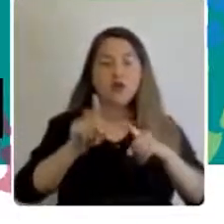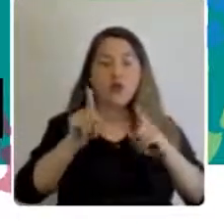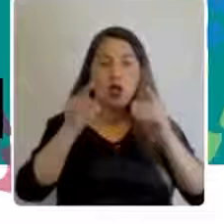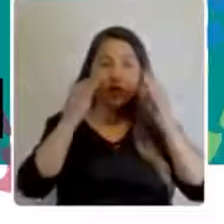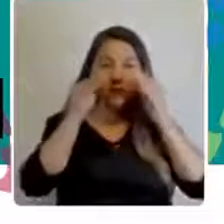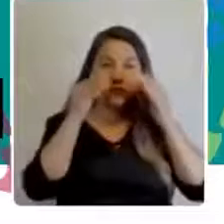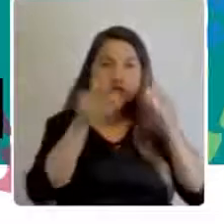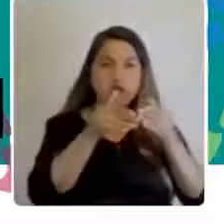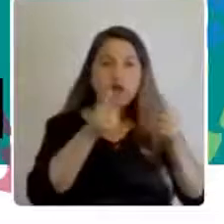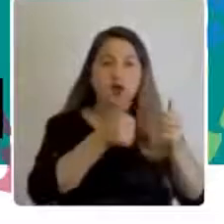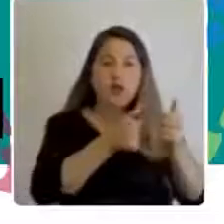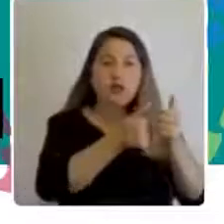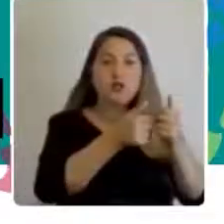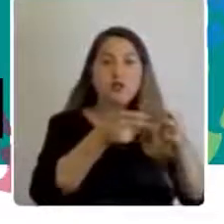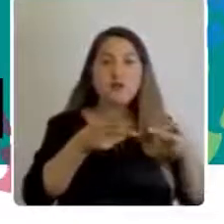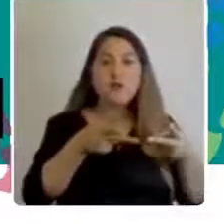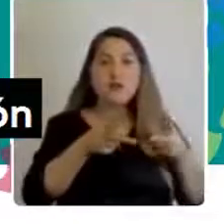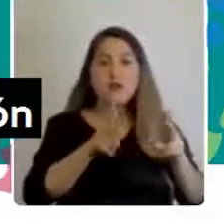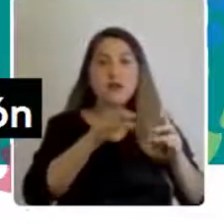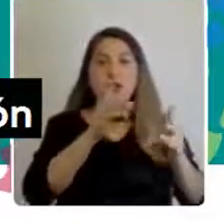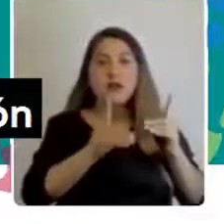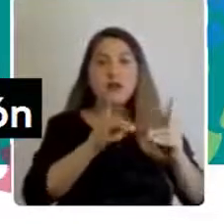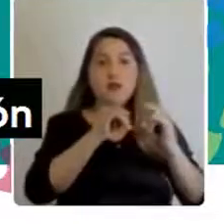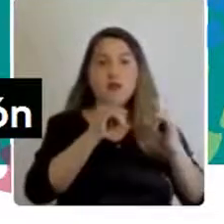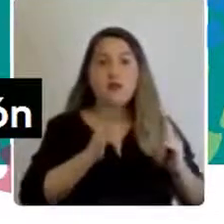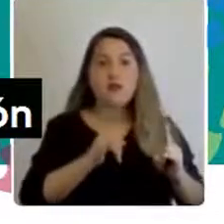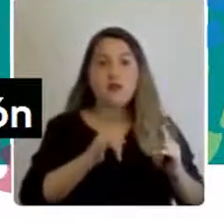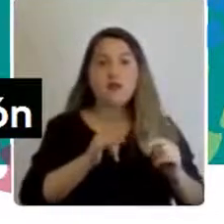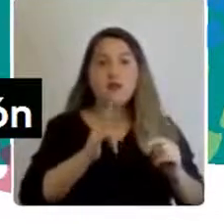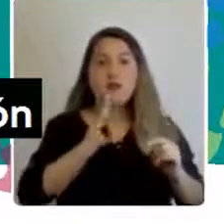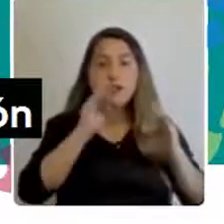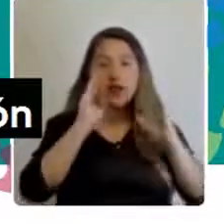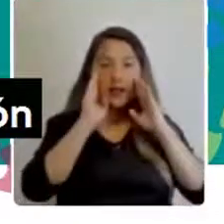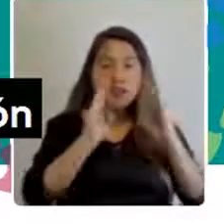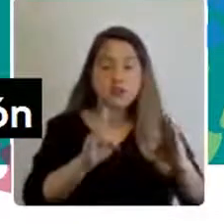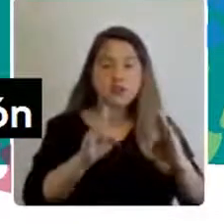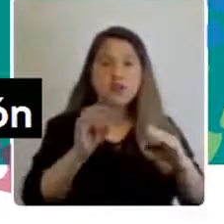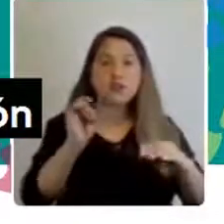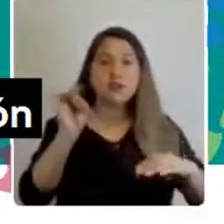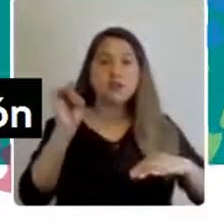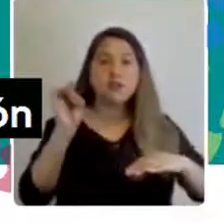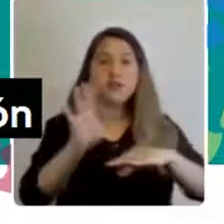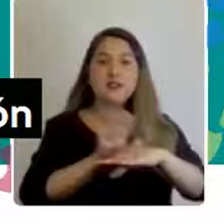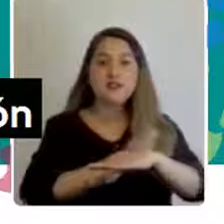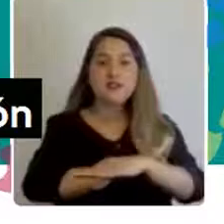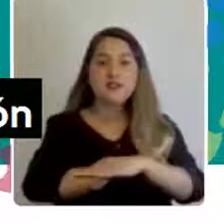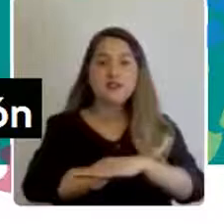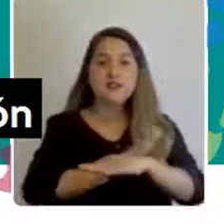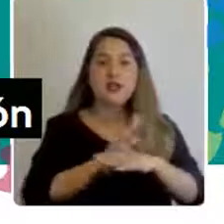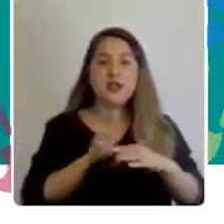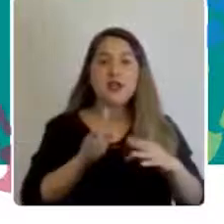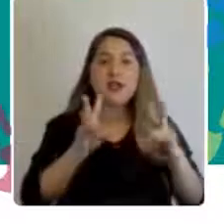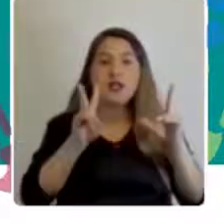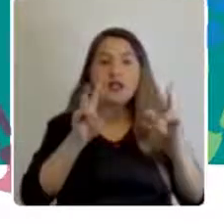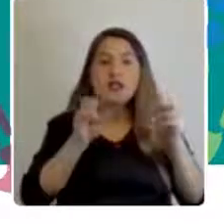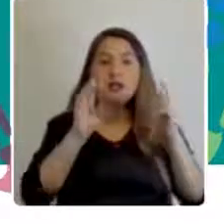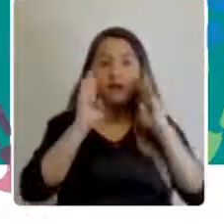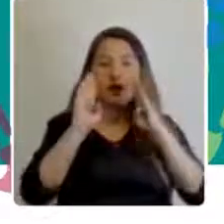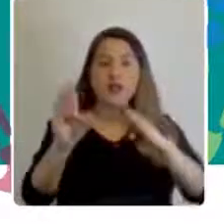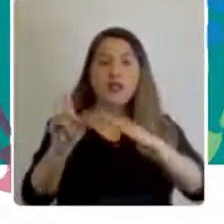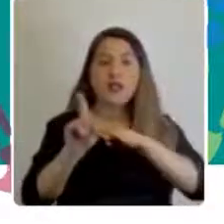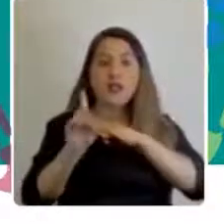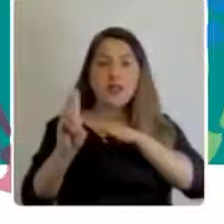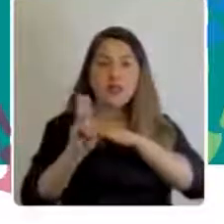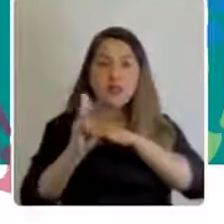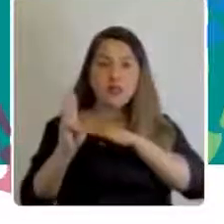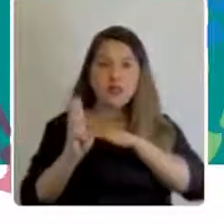forma flexibilizar la atención, flexibilizar los mecanismos de atención de estos pacientes. Entonces,